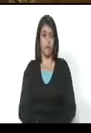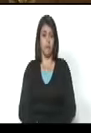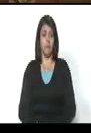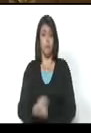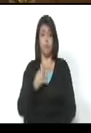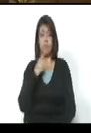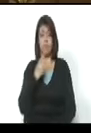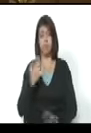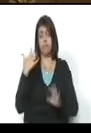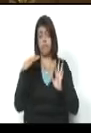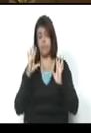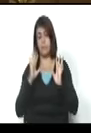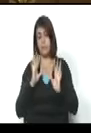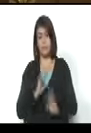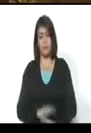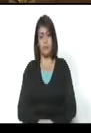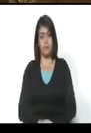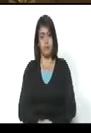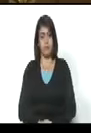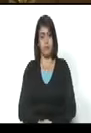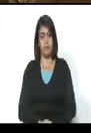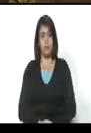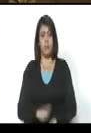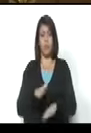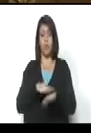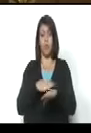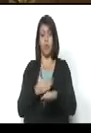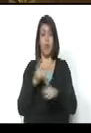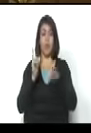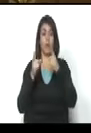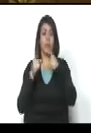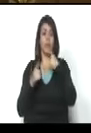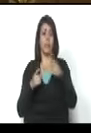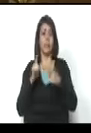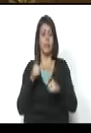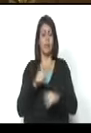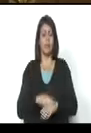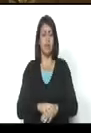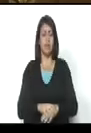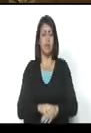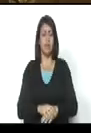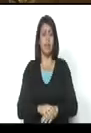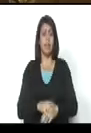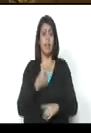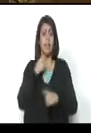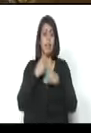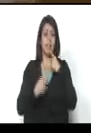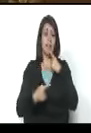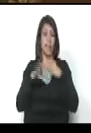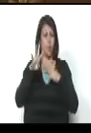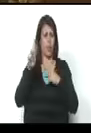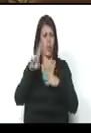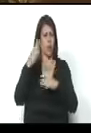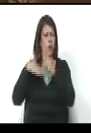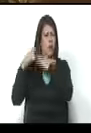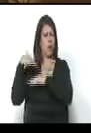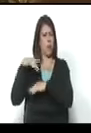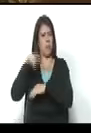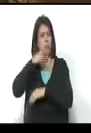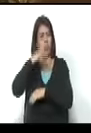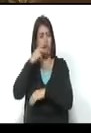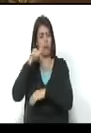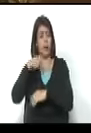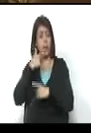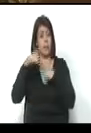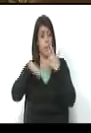terminan diciendo que bueno, porque a alguien por ahí se le ocurrió, uno de la Cuarta República se le ocurrió decir